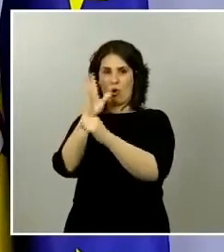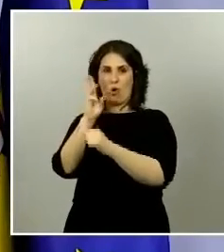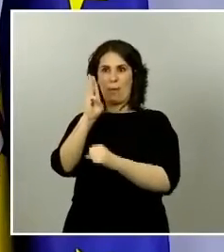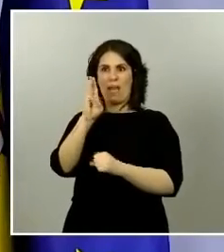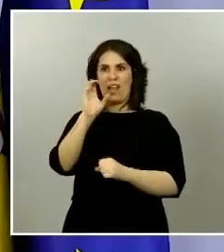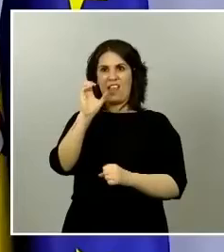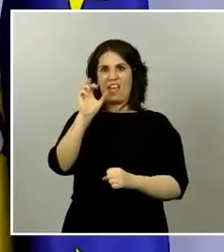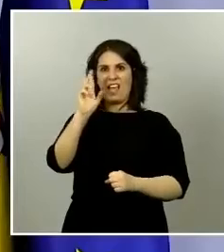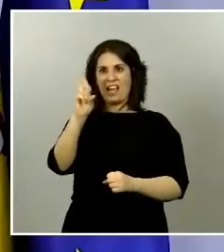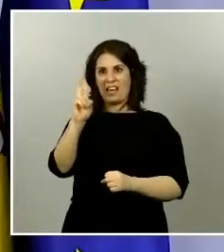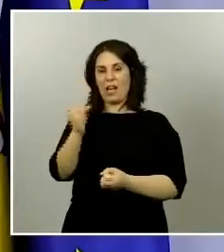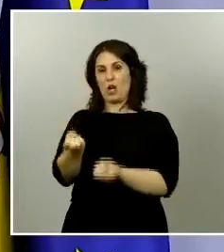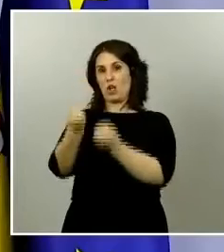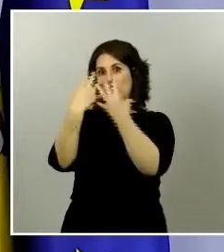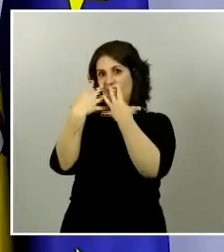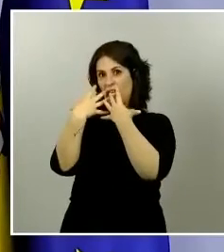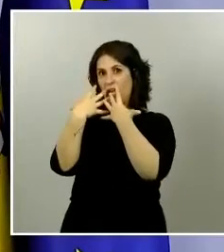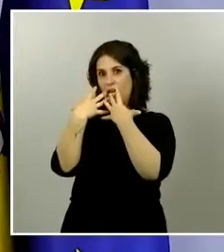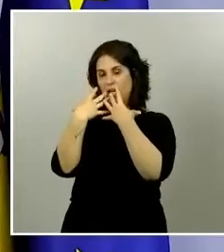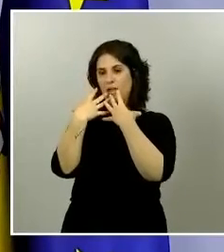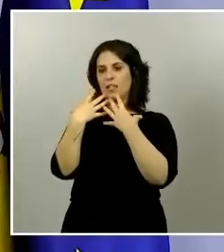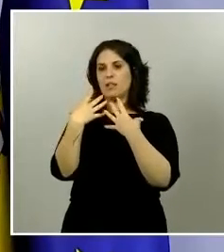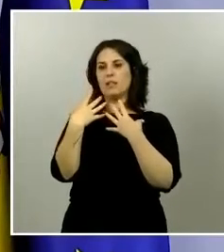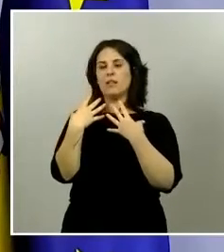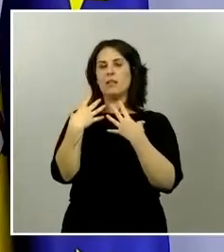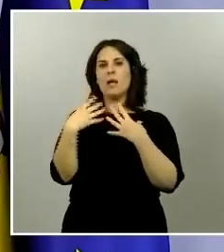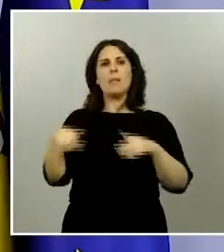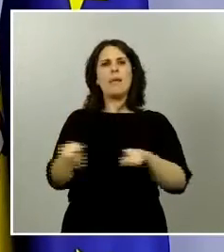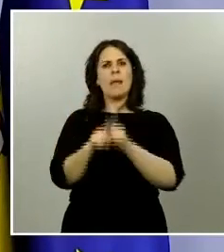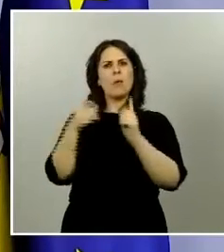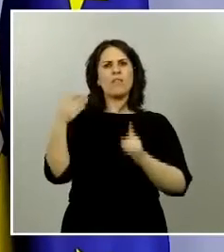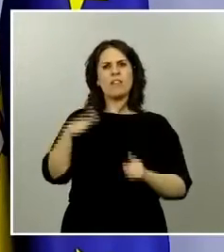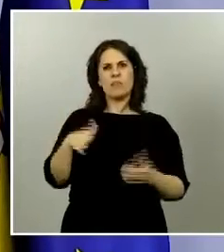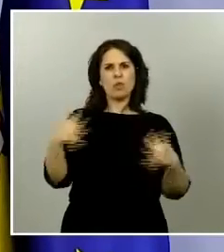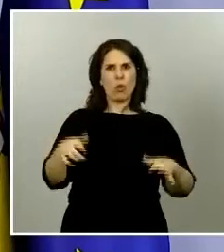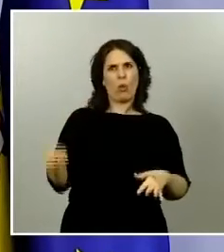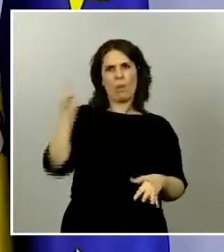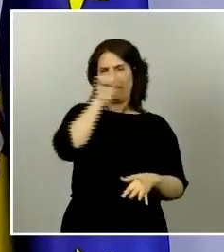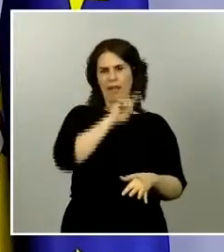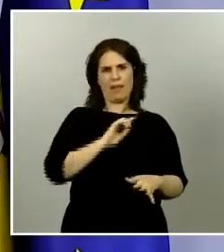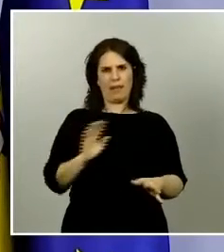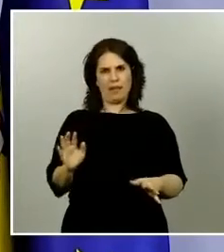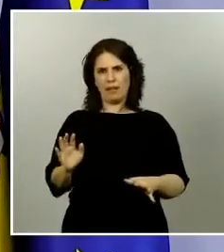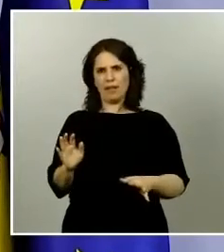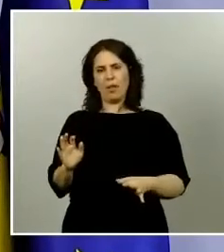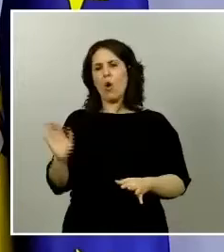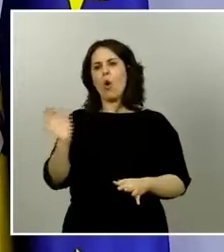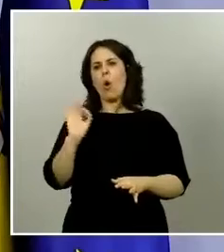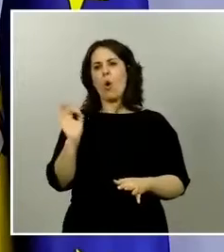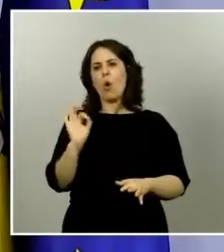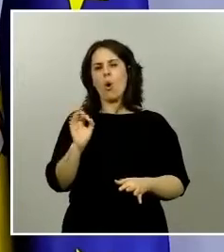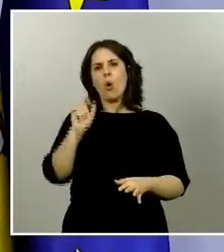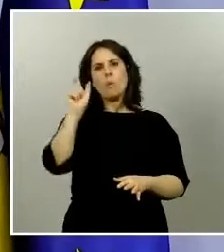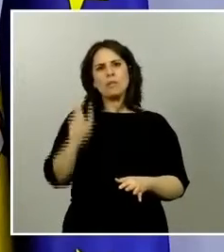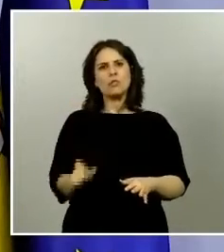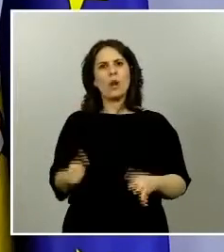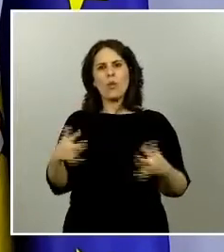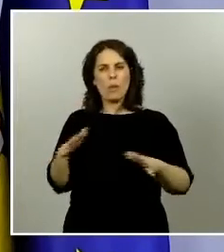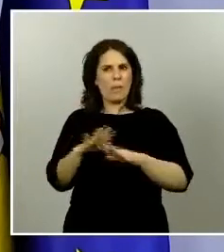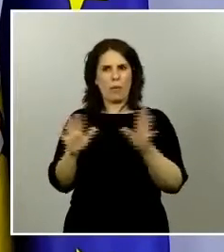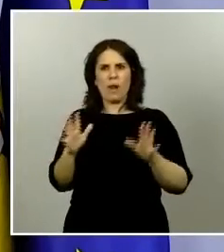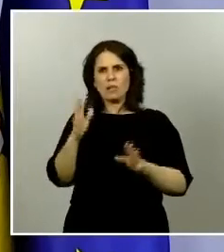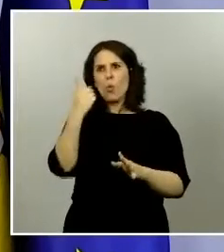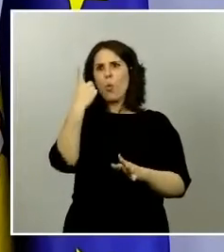diagnóstico positivo de COVID-19 por la técnica de diagnóstico PCR, han sido notificados con independencia de dónde se haya producido el fallecimiento y de